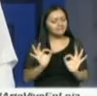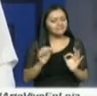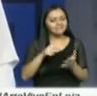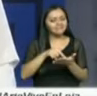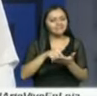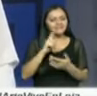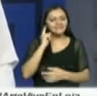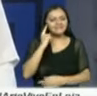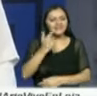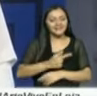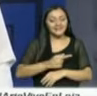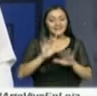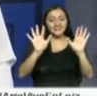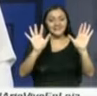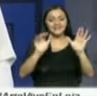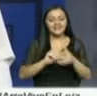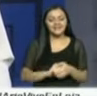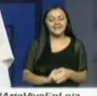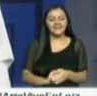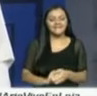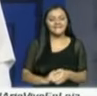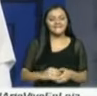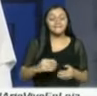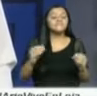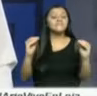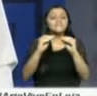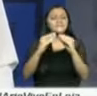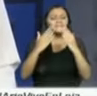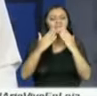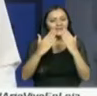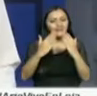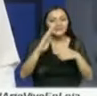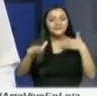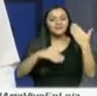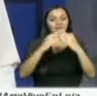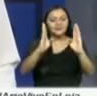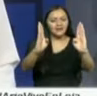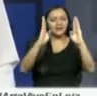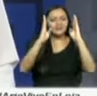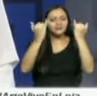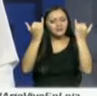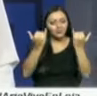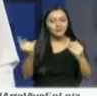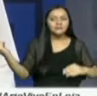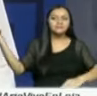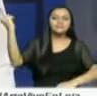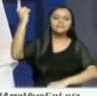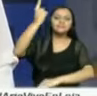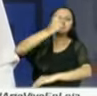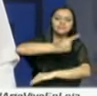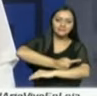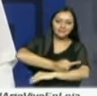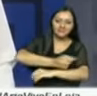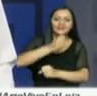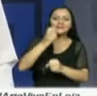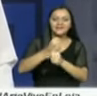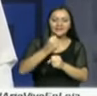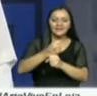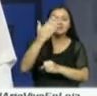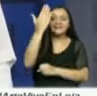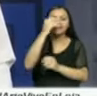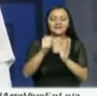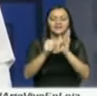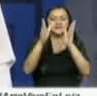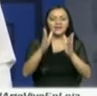estos 10 días. Queremos agradecerle muchísimo por haber estado durante toda esta jornada en Tele Ciudadana